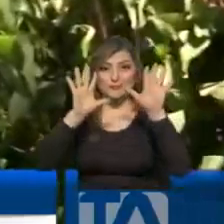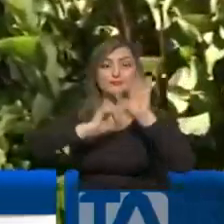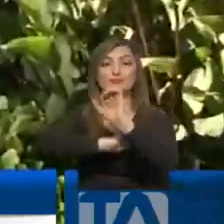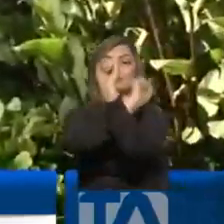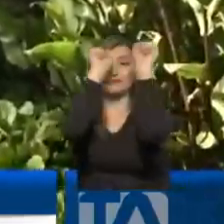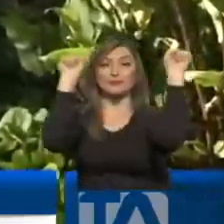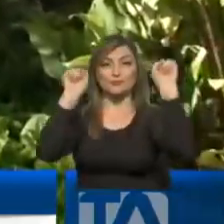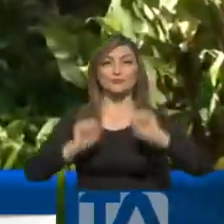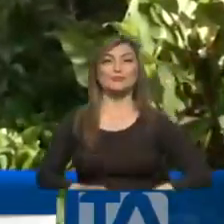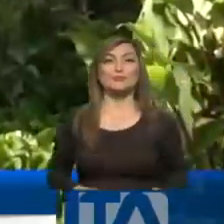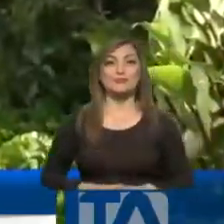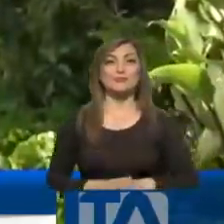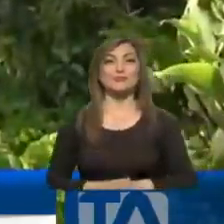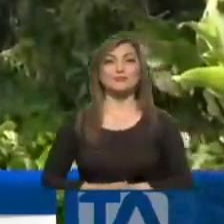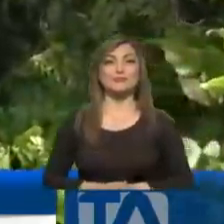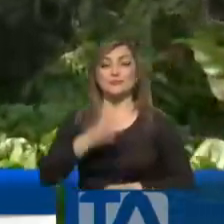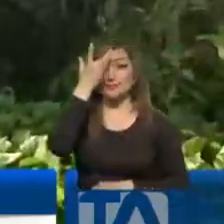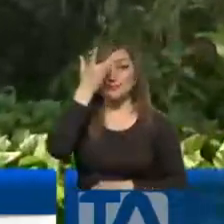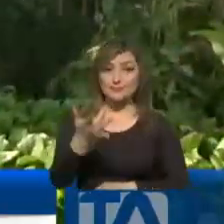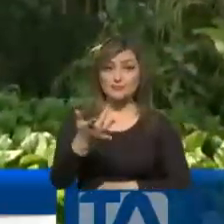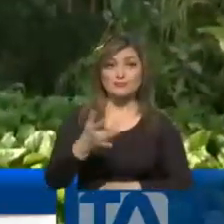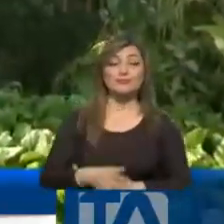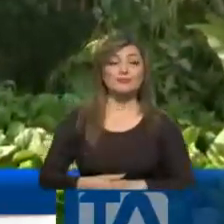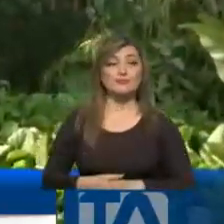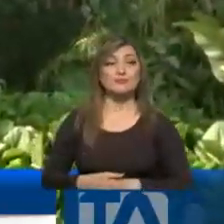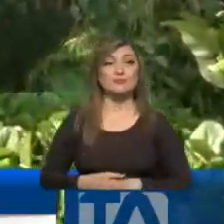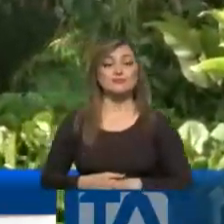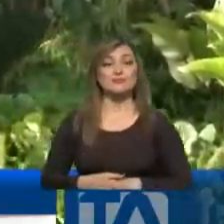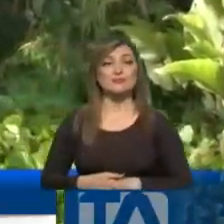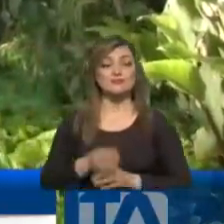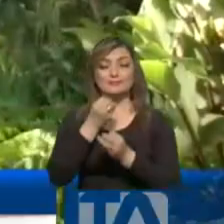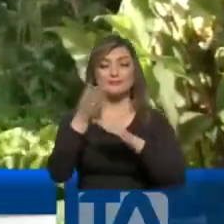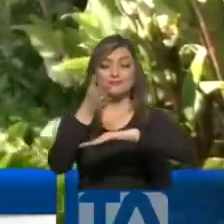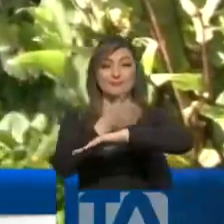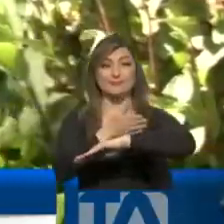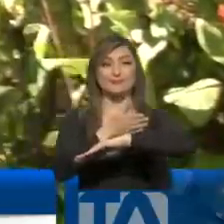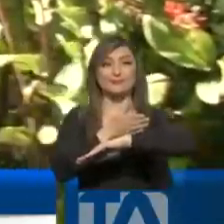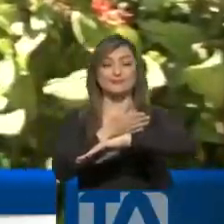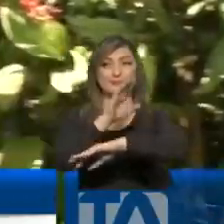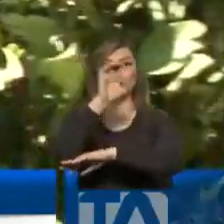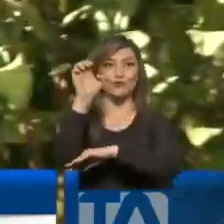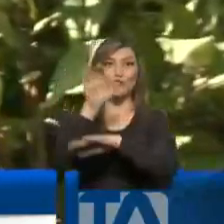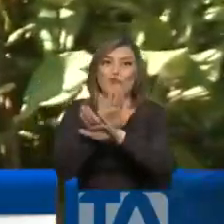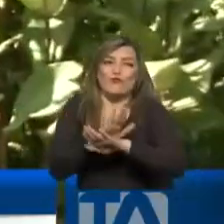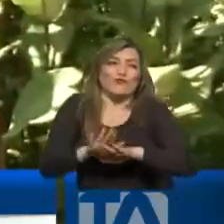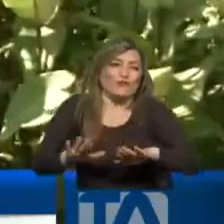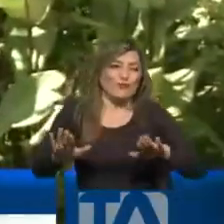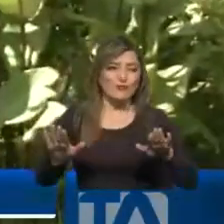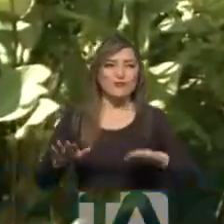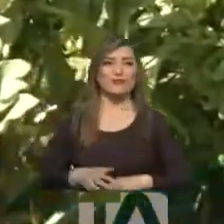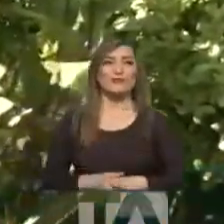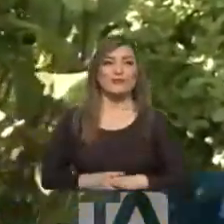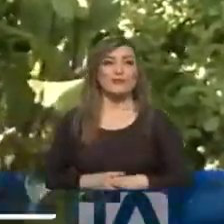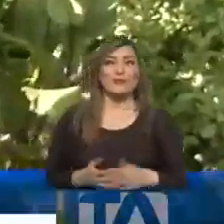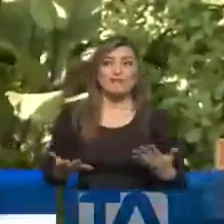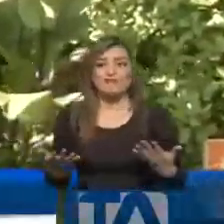la mañana. ¿Por qué sucede eso? Pues precisamente como les contábamos anteriormente, porque termina el estado de excepción focalizado. ¿Y qué es lo que ustedes